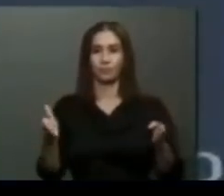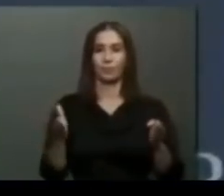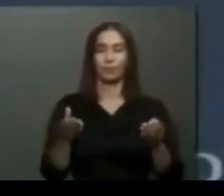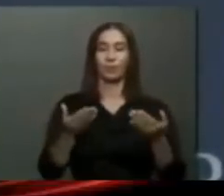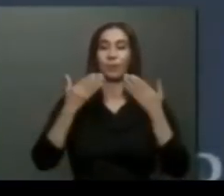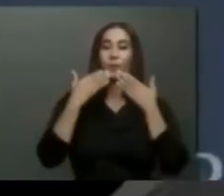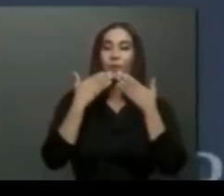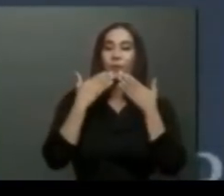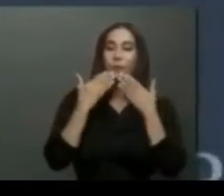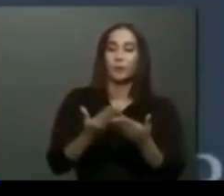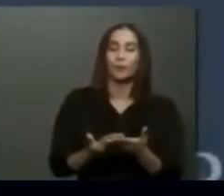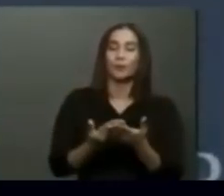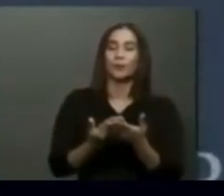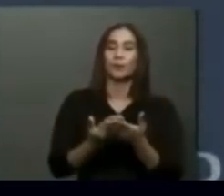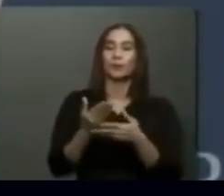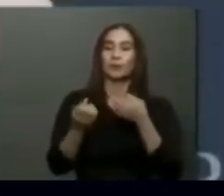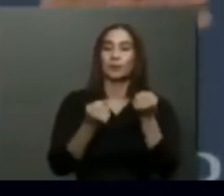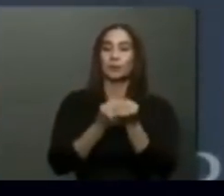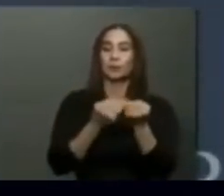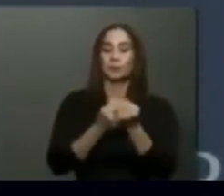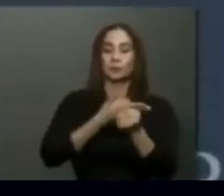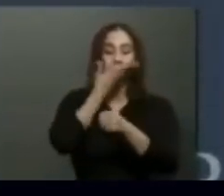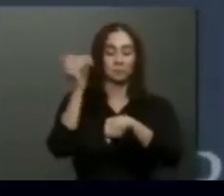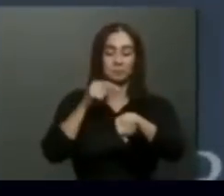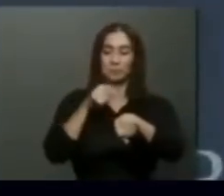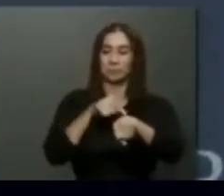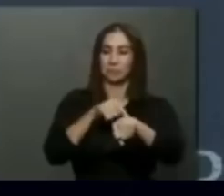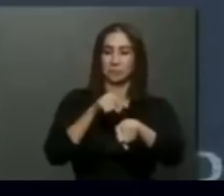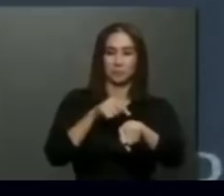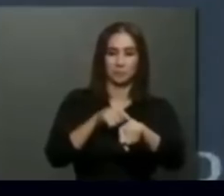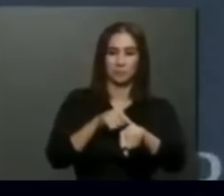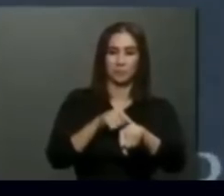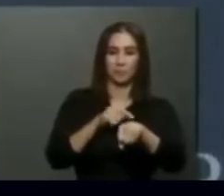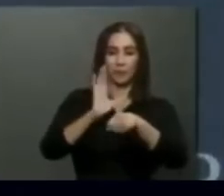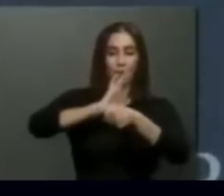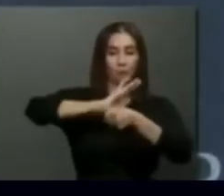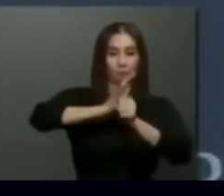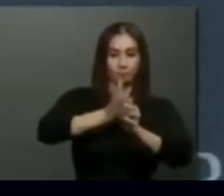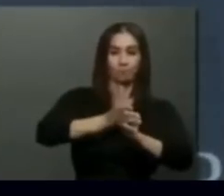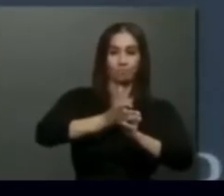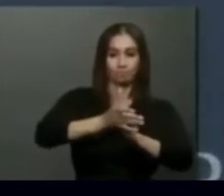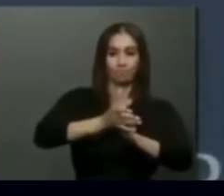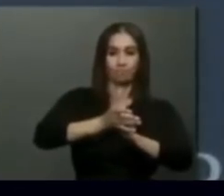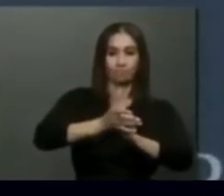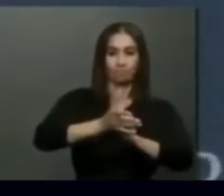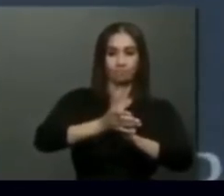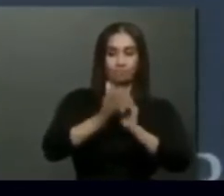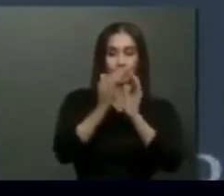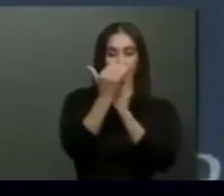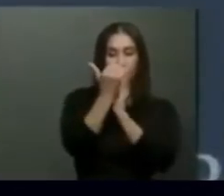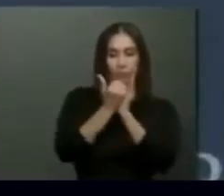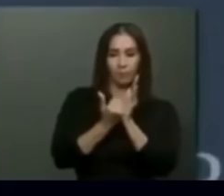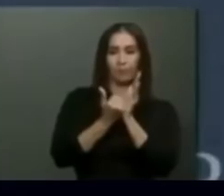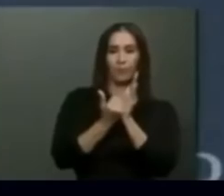una gracia en la cual prácticamente no hay horarios, con un COVID prácticamente muy